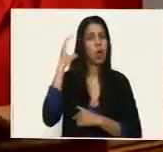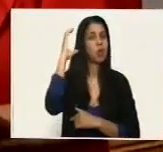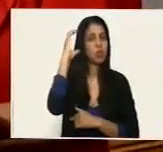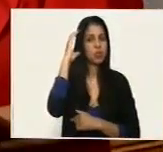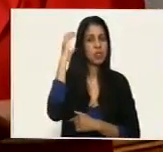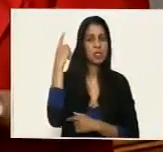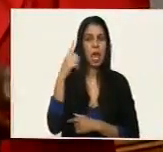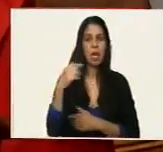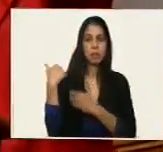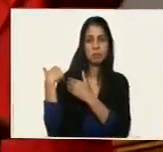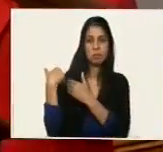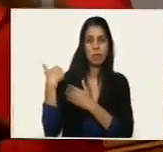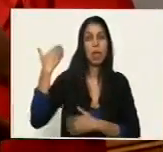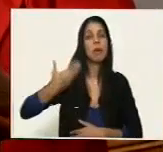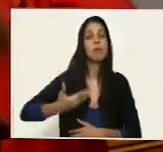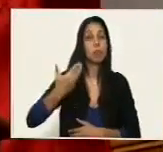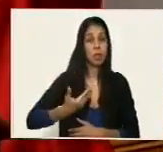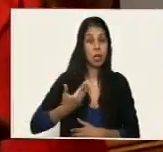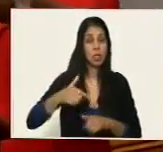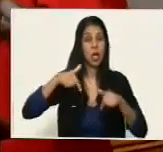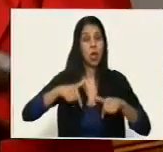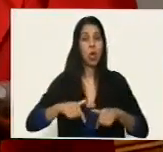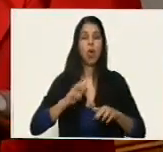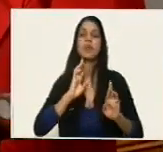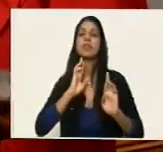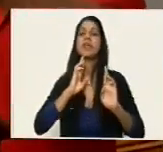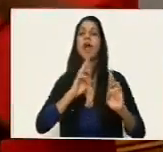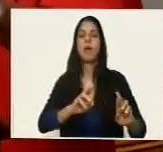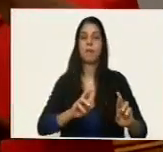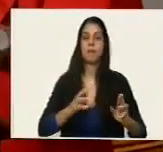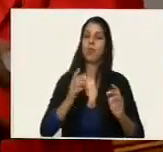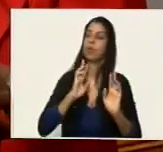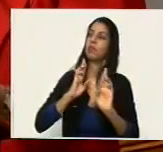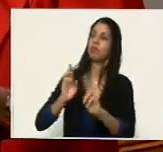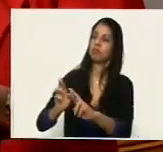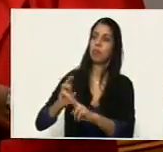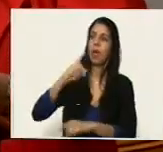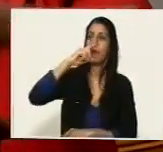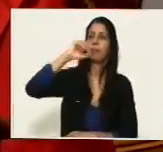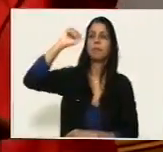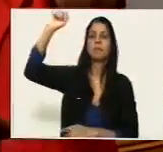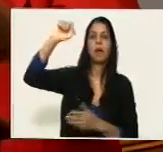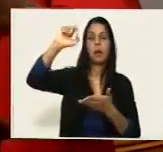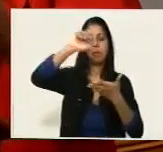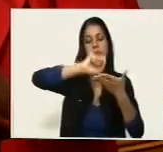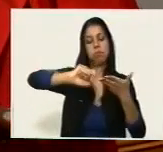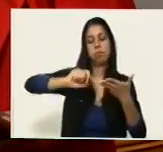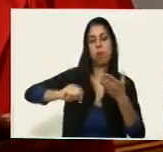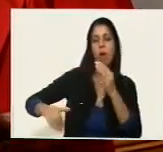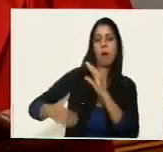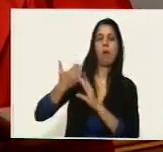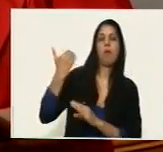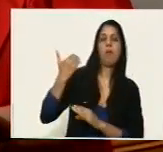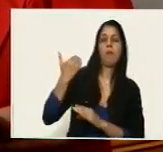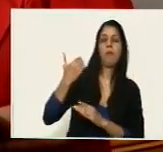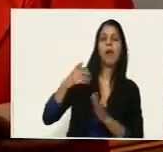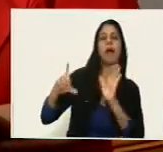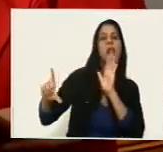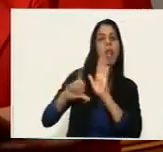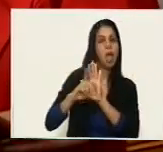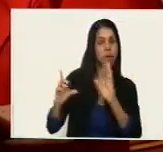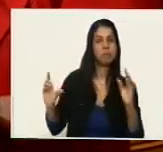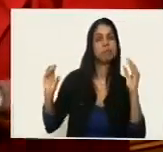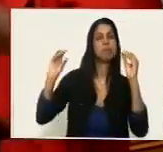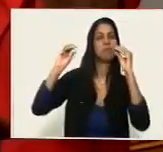estamos jugando y aquí estamos hoy pues respondiendo a una comunicación que legalmente ha emitido el presidente